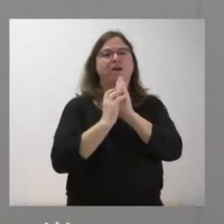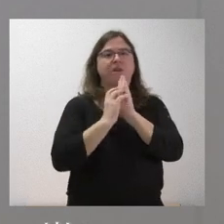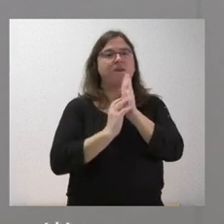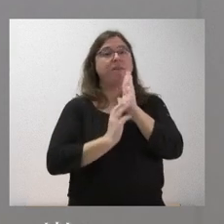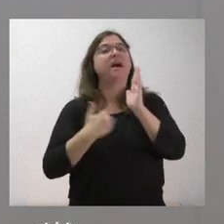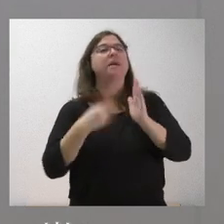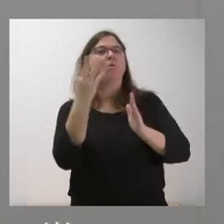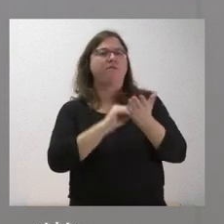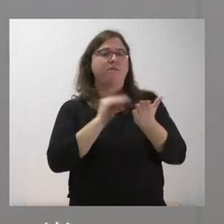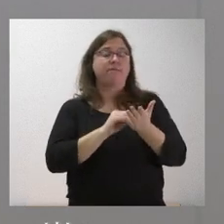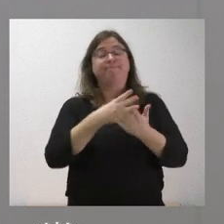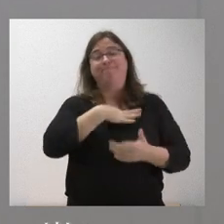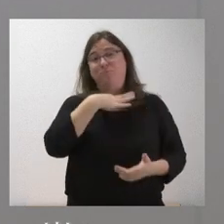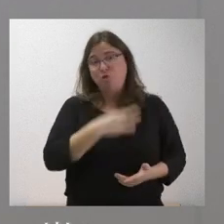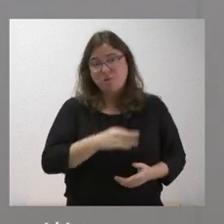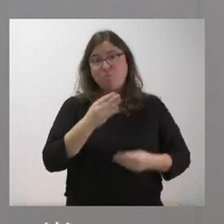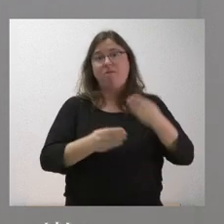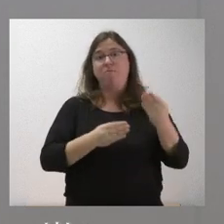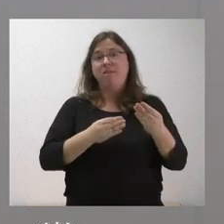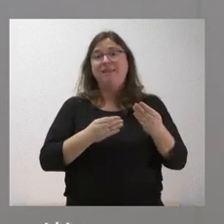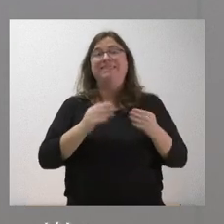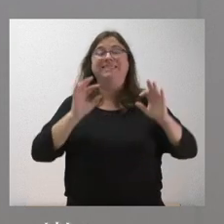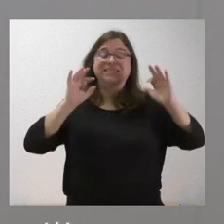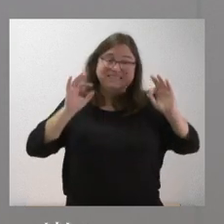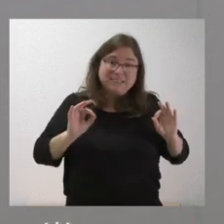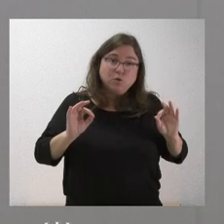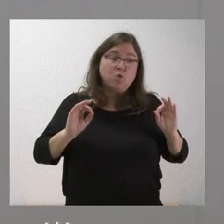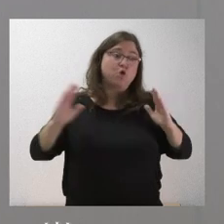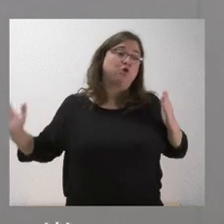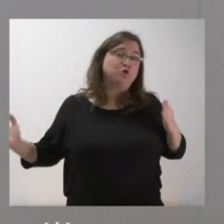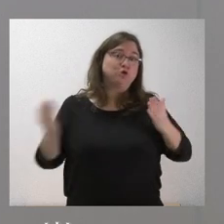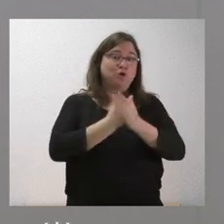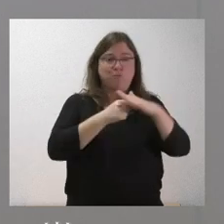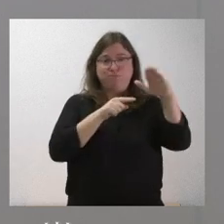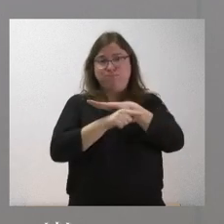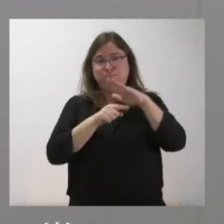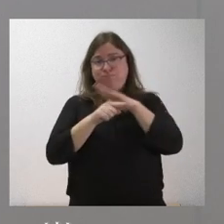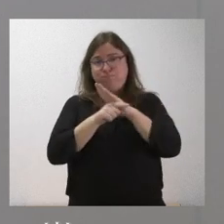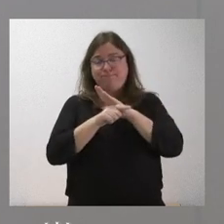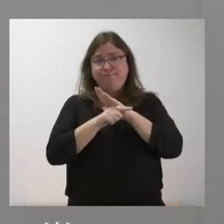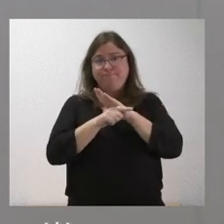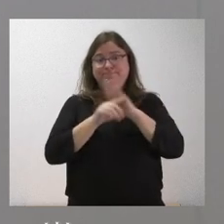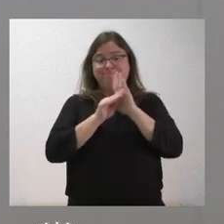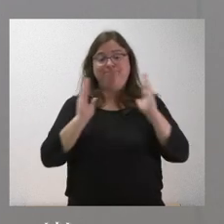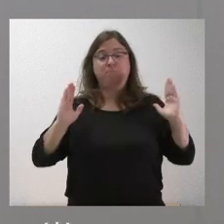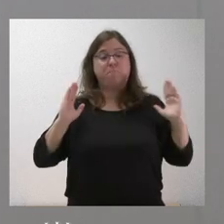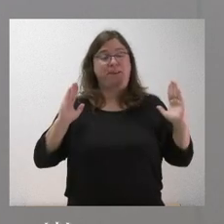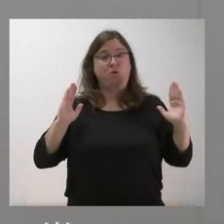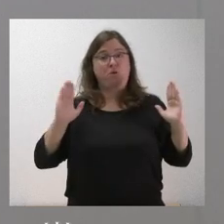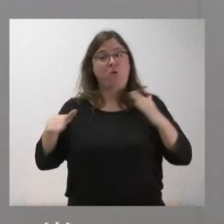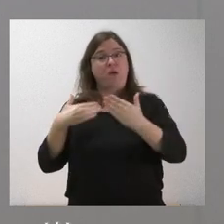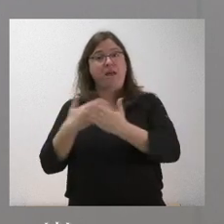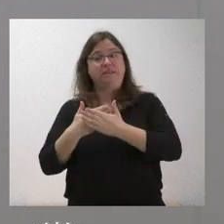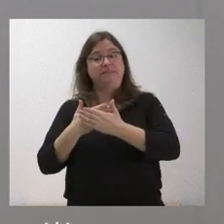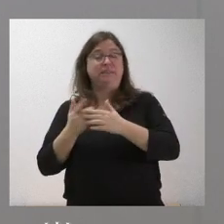va a ser posible como usted dice poder terminar seguramente todos los trámites en este periodo que queda hasta